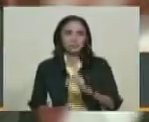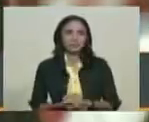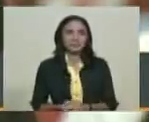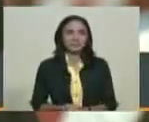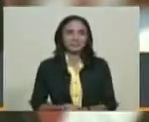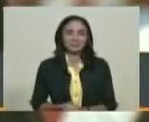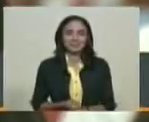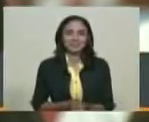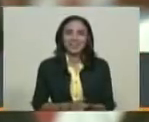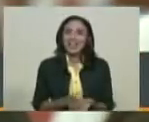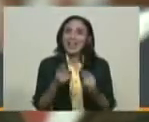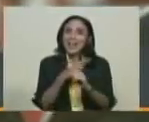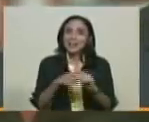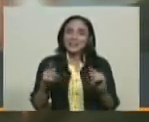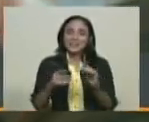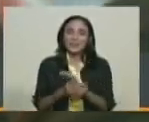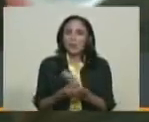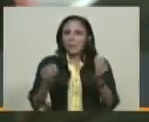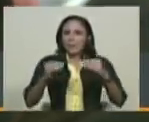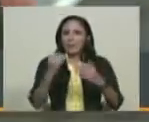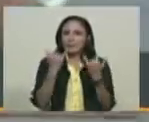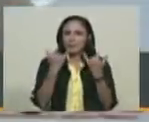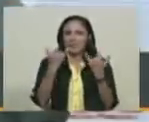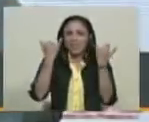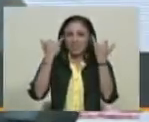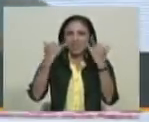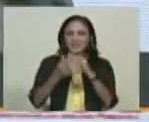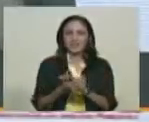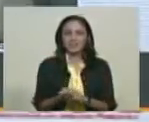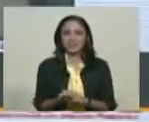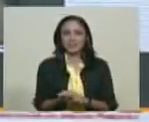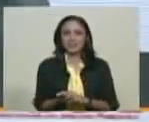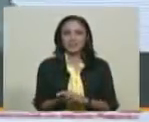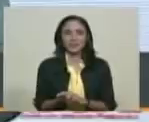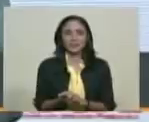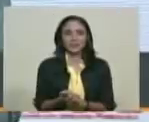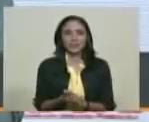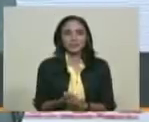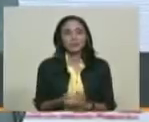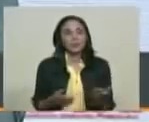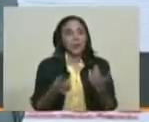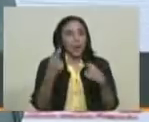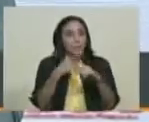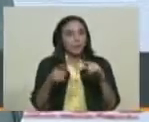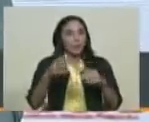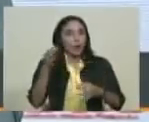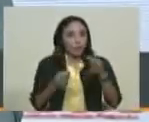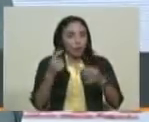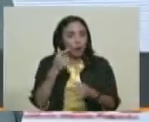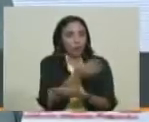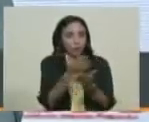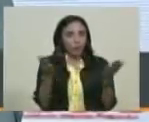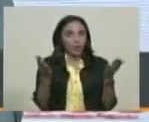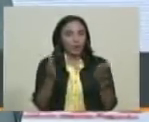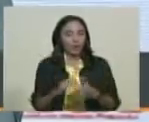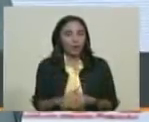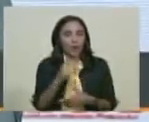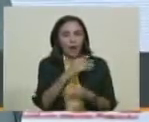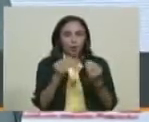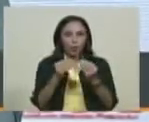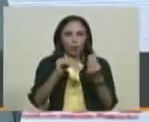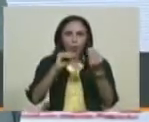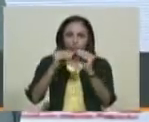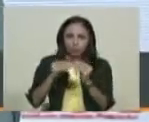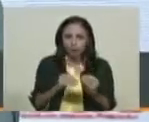Pero además, la declaración, abogados de la República, abogadas de la República, se va configurando de